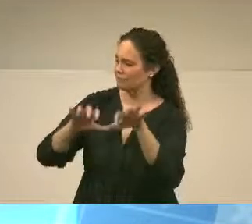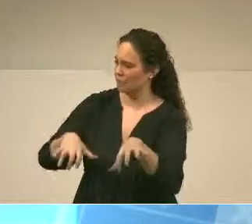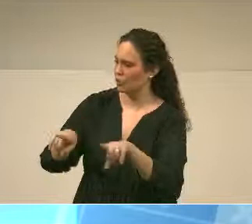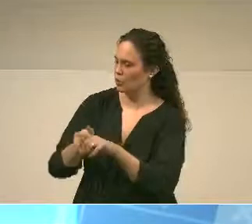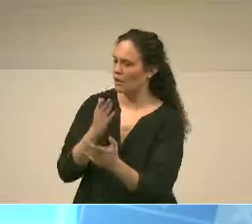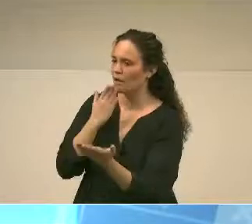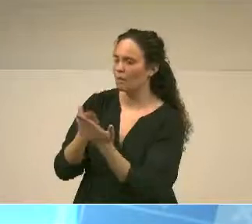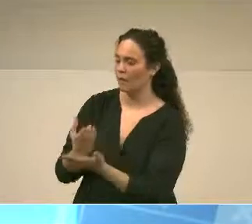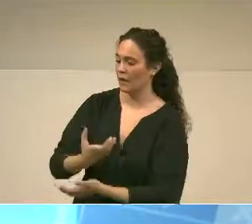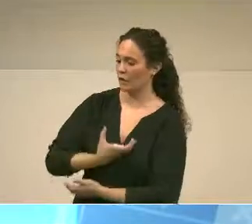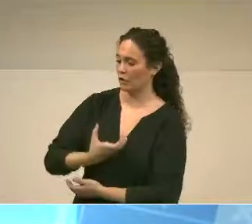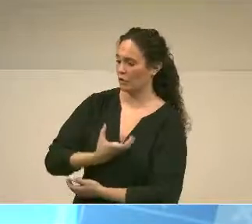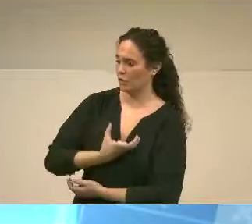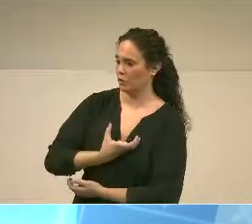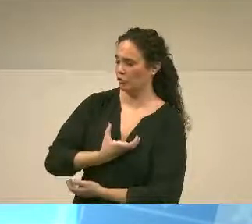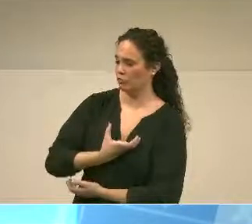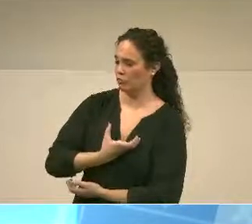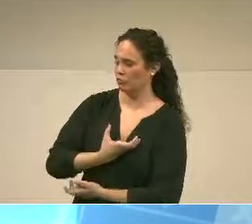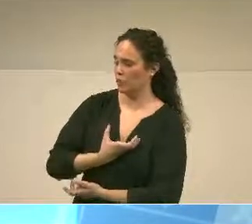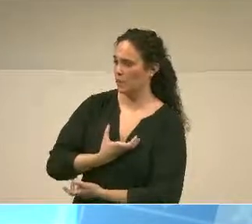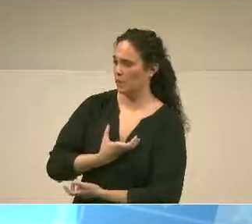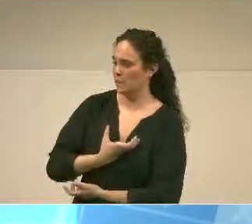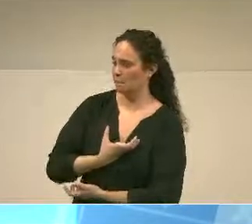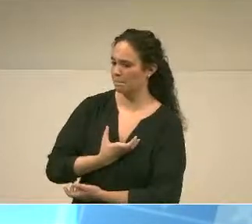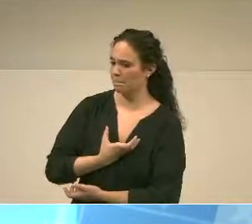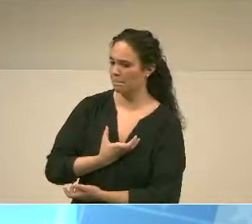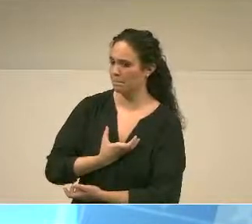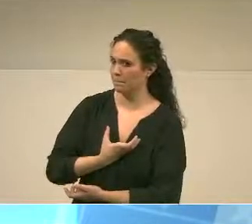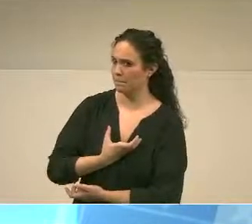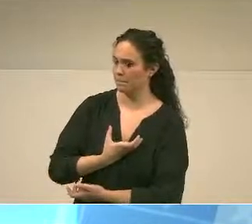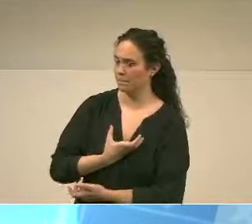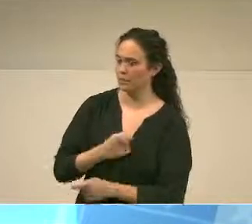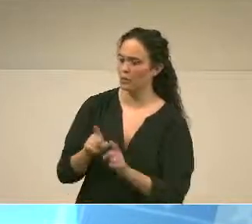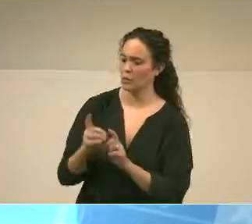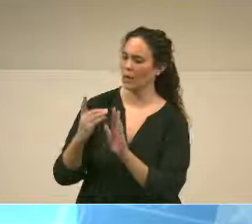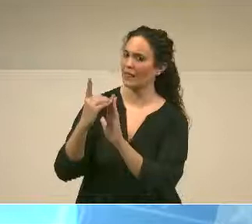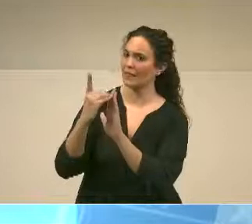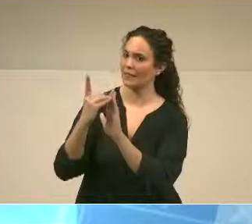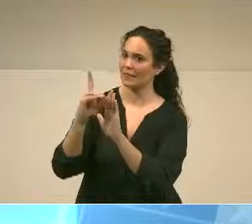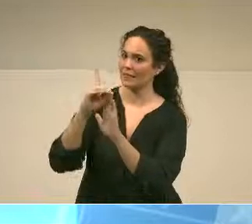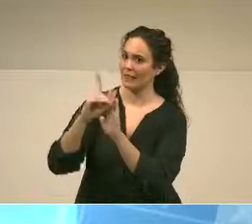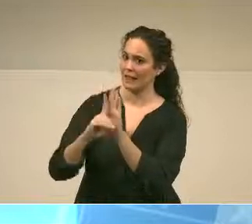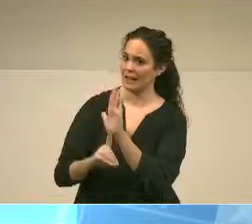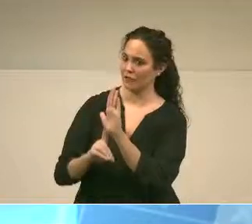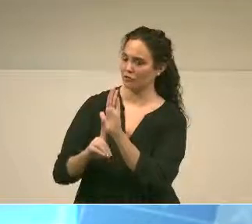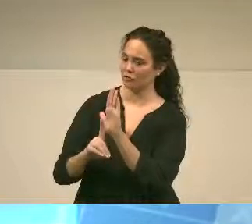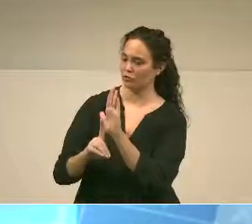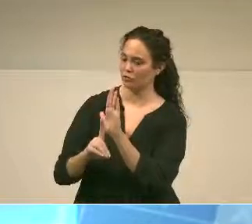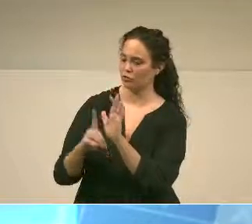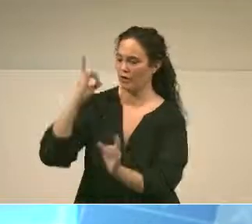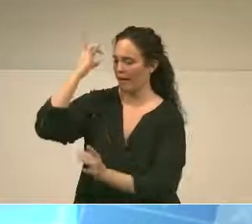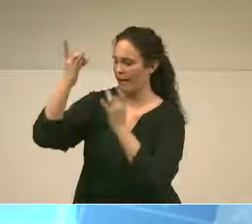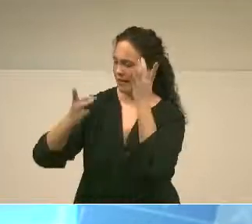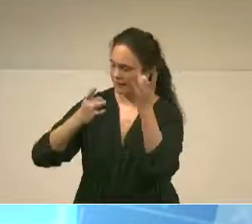Treviño a cumplir el decreto de limitación de actividad